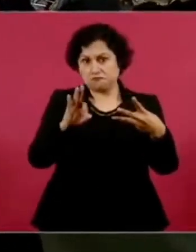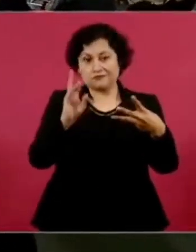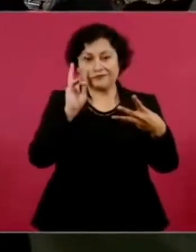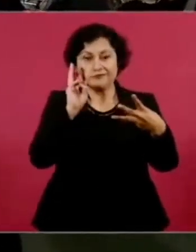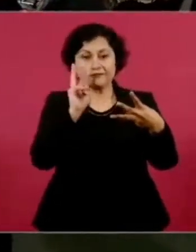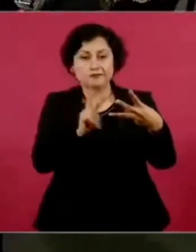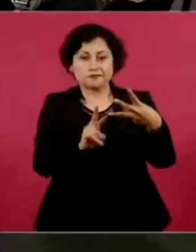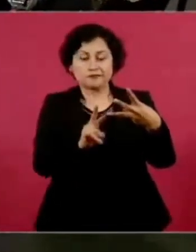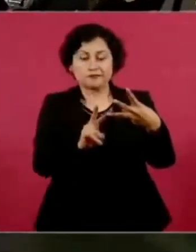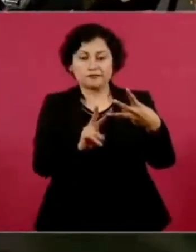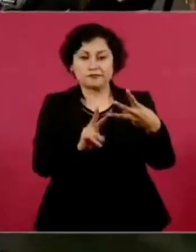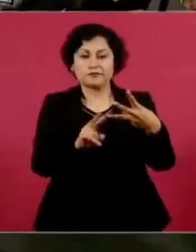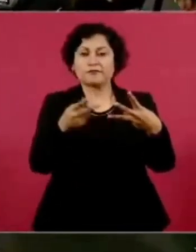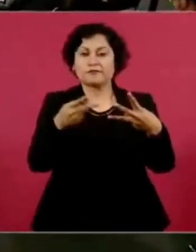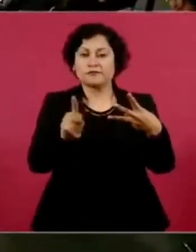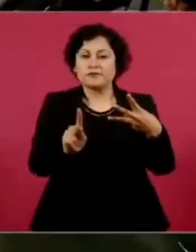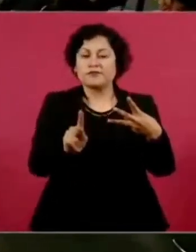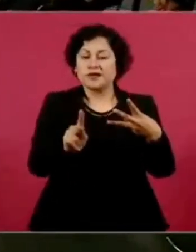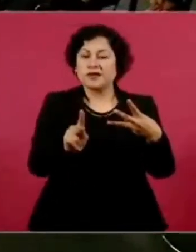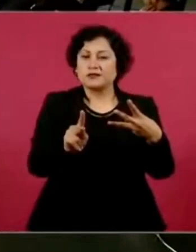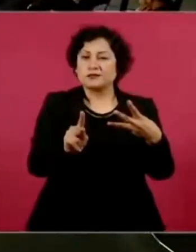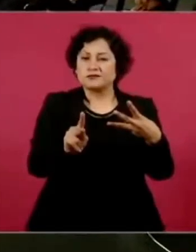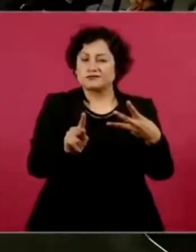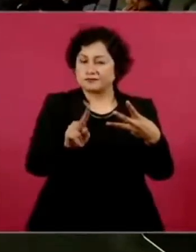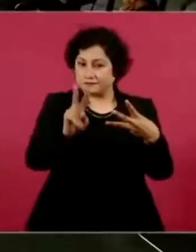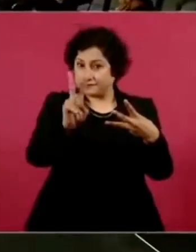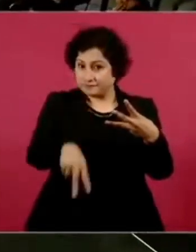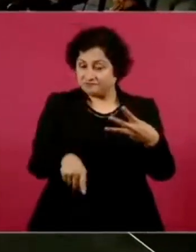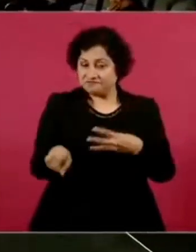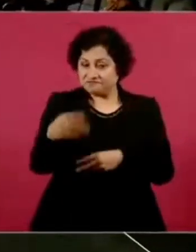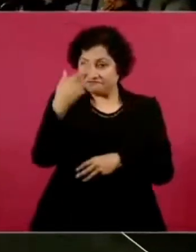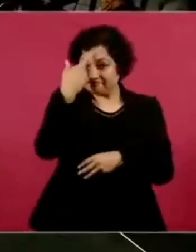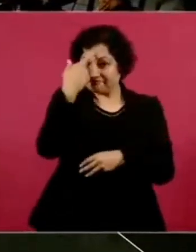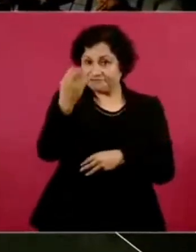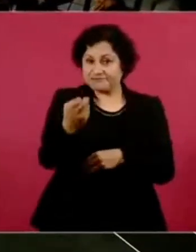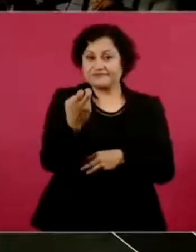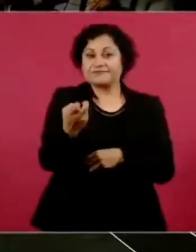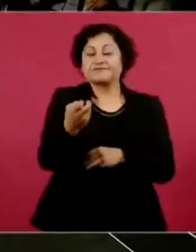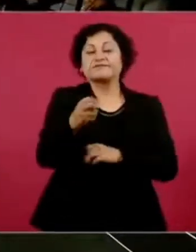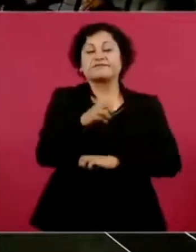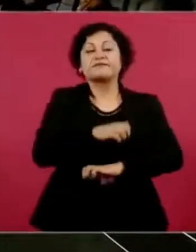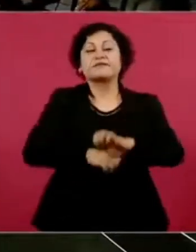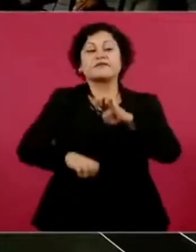pero tienes razón, esta es la empresa,